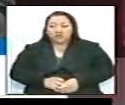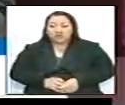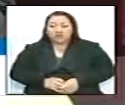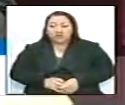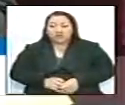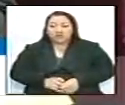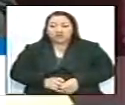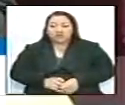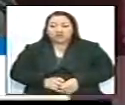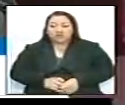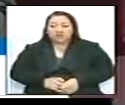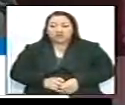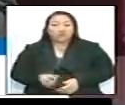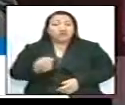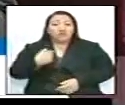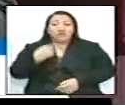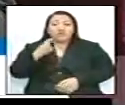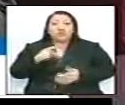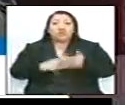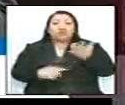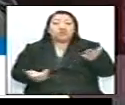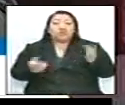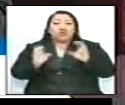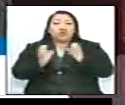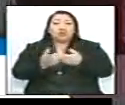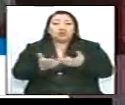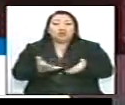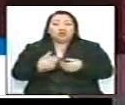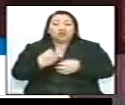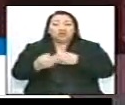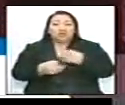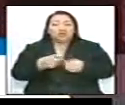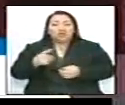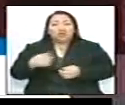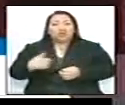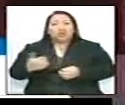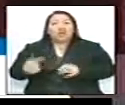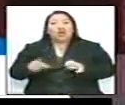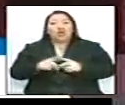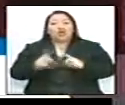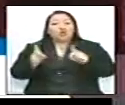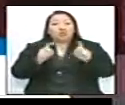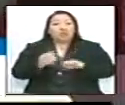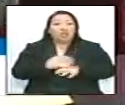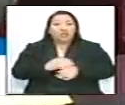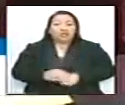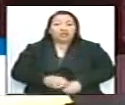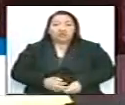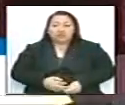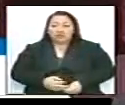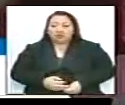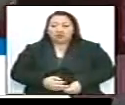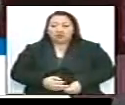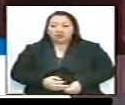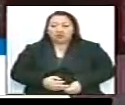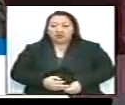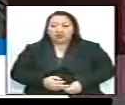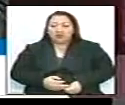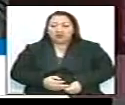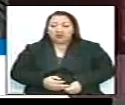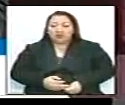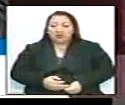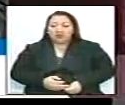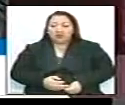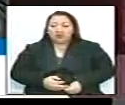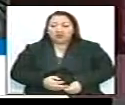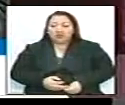no tiene razón de ser esta comisión, ni siquiera el Congreso. Habría que decirle, señores, hagan una consultoría, pónganse de acuerdo, llamemos a los decanos,